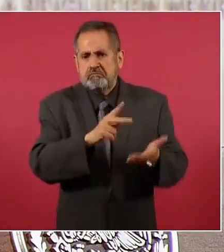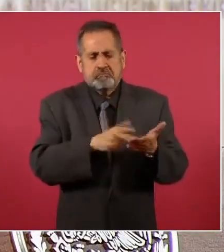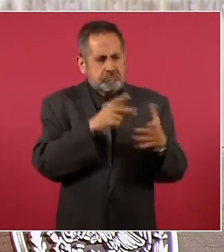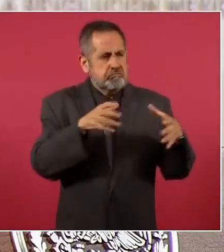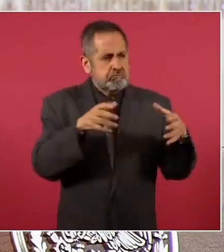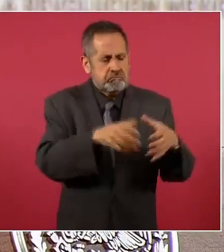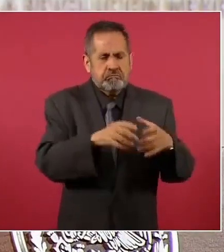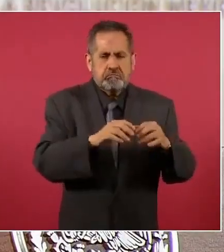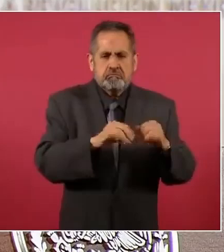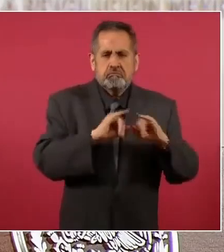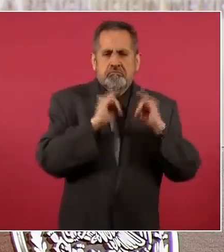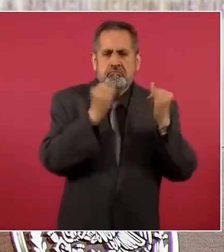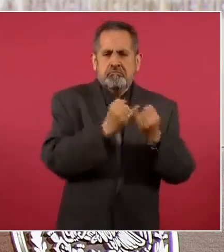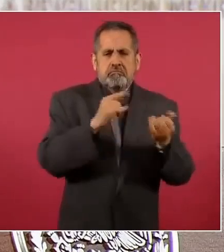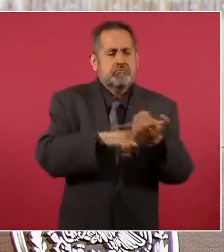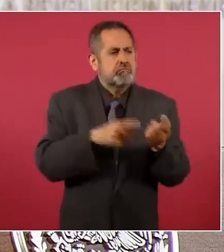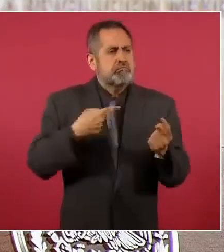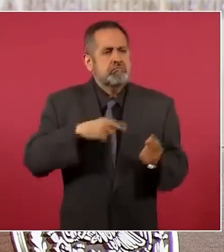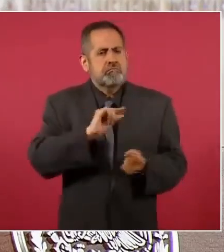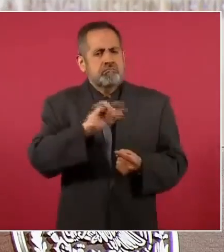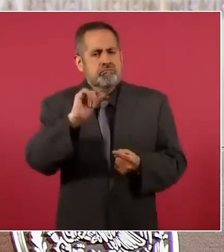de personajes